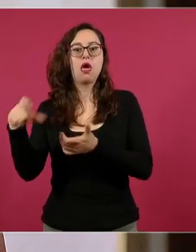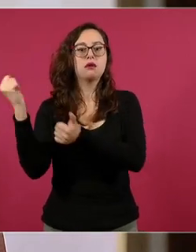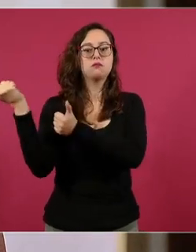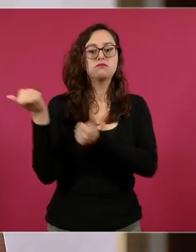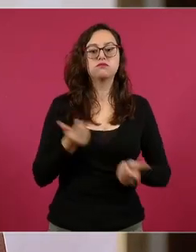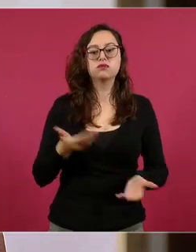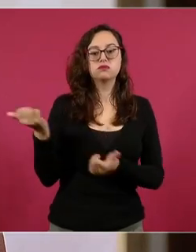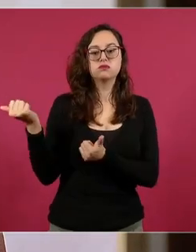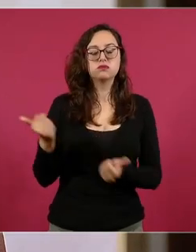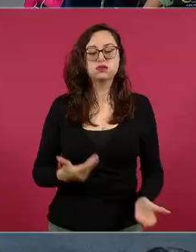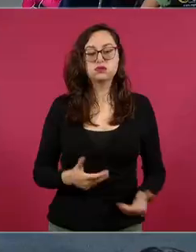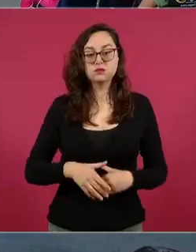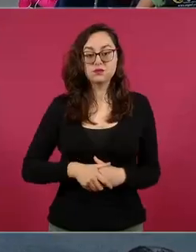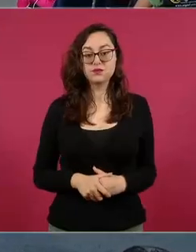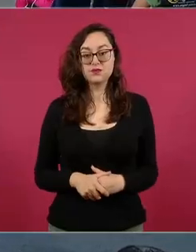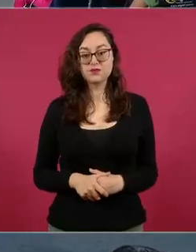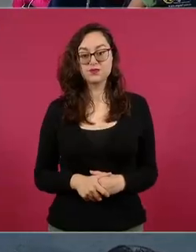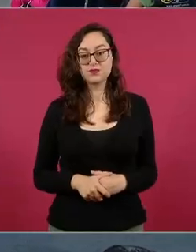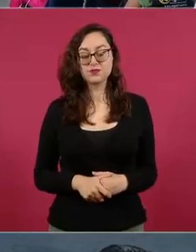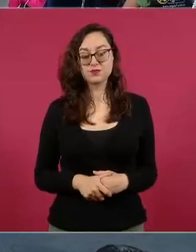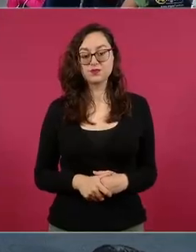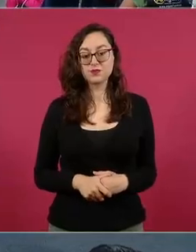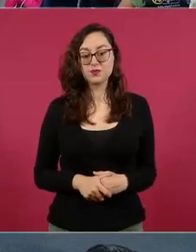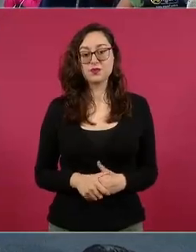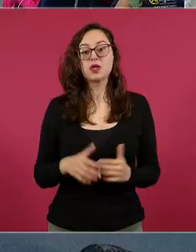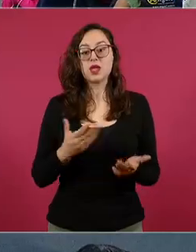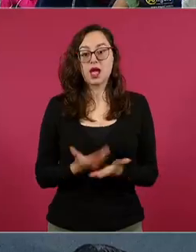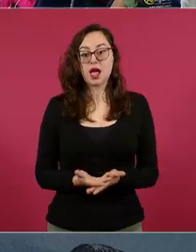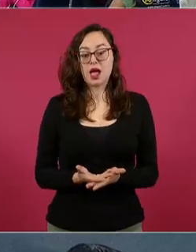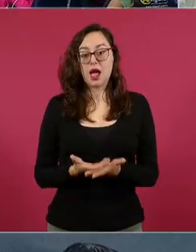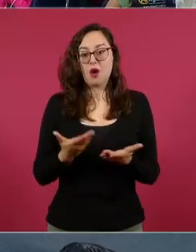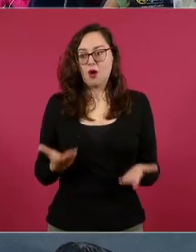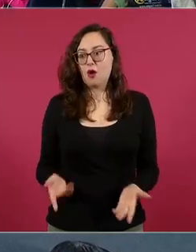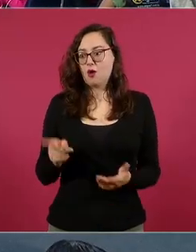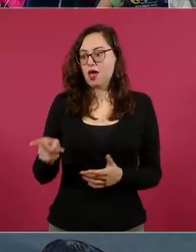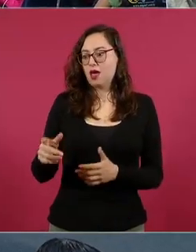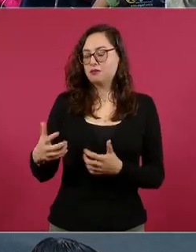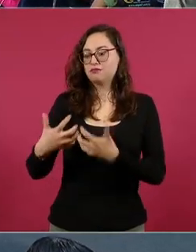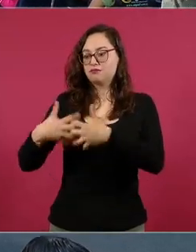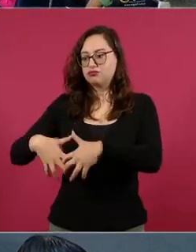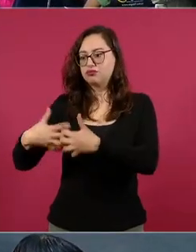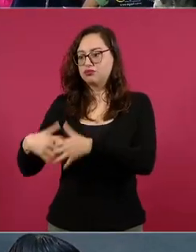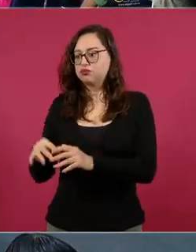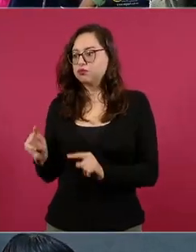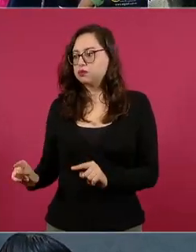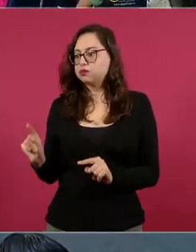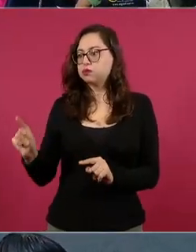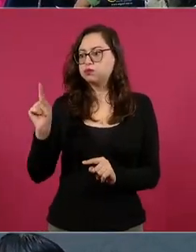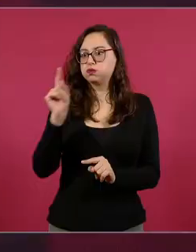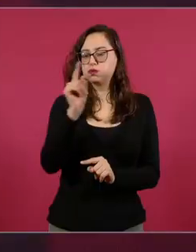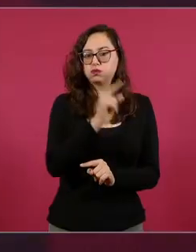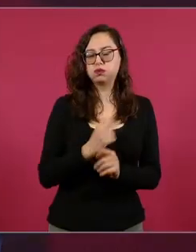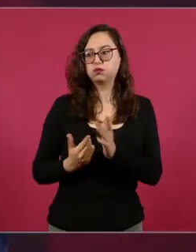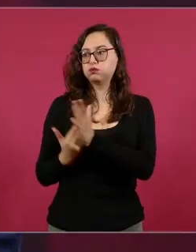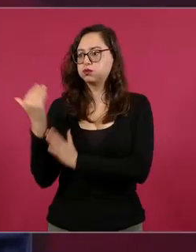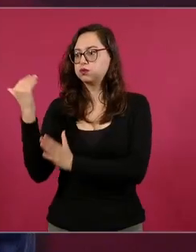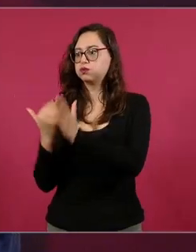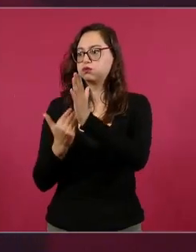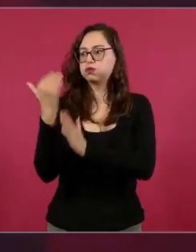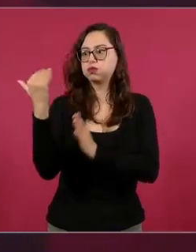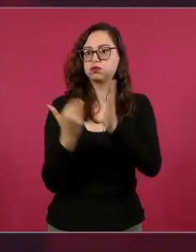Y esto los tiene enojadísimos. porque